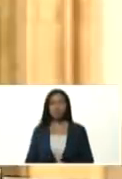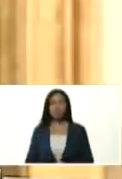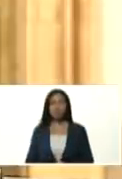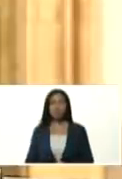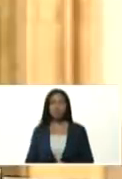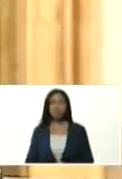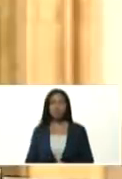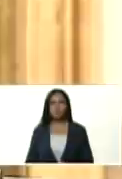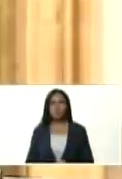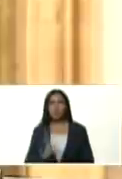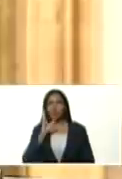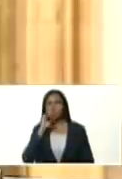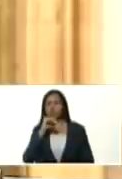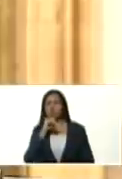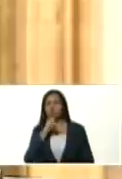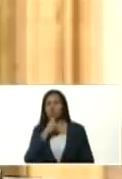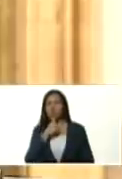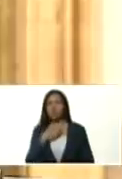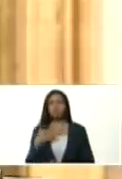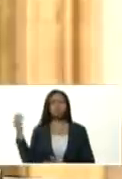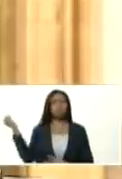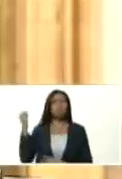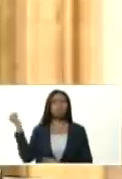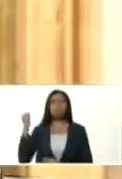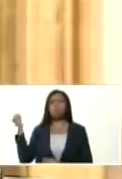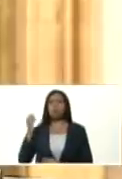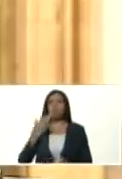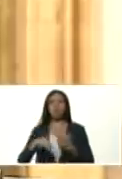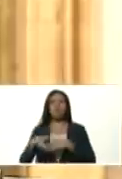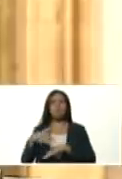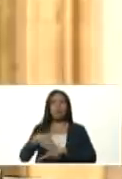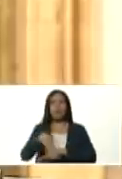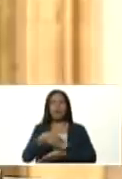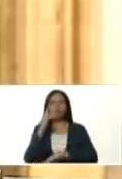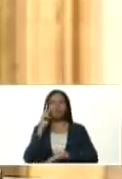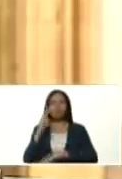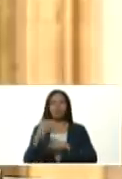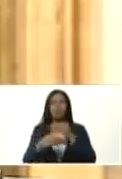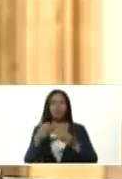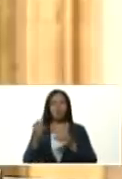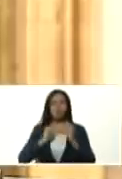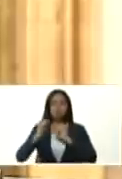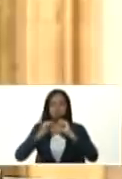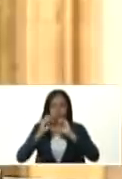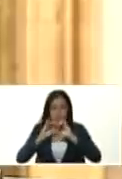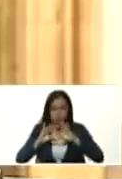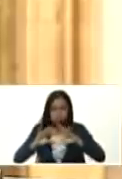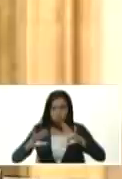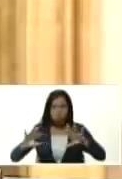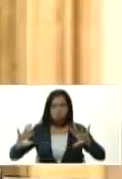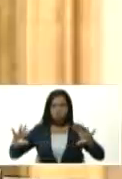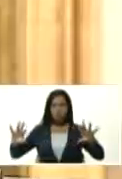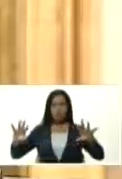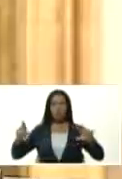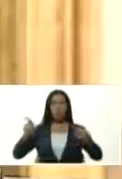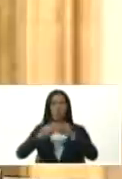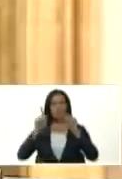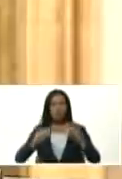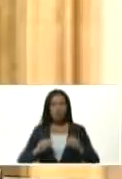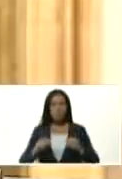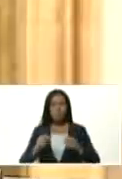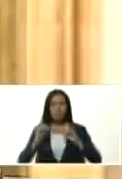sin aislamiento. ¡Viva la pepa! Para que ustedes vean cómo se mueve el virus y